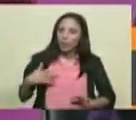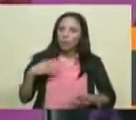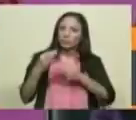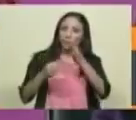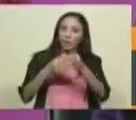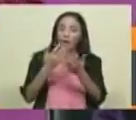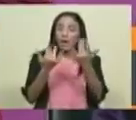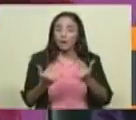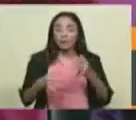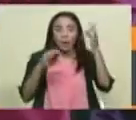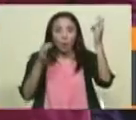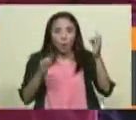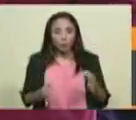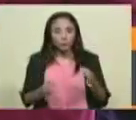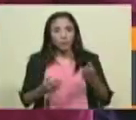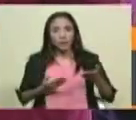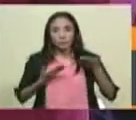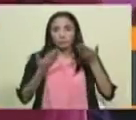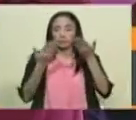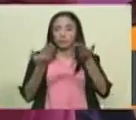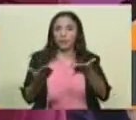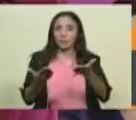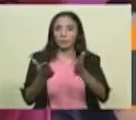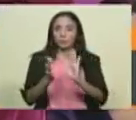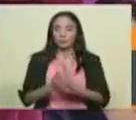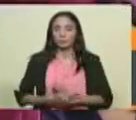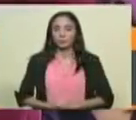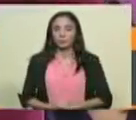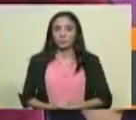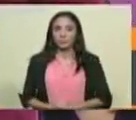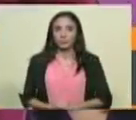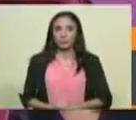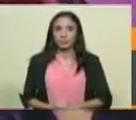entregar formalmente, como gobierno